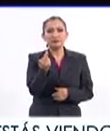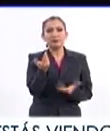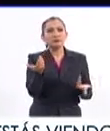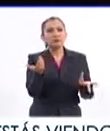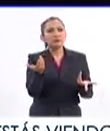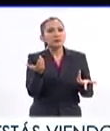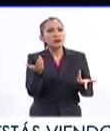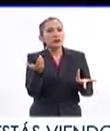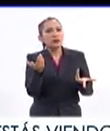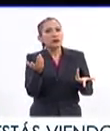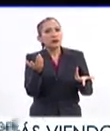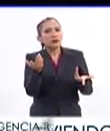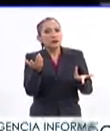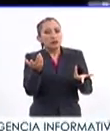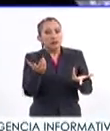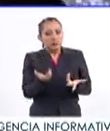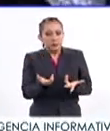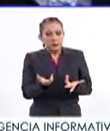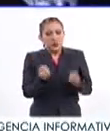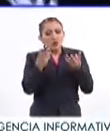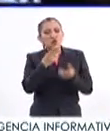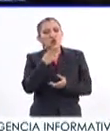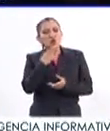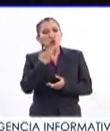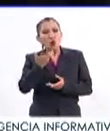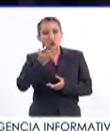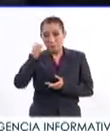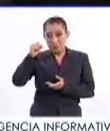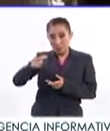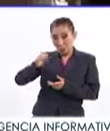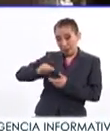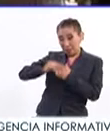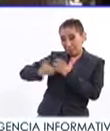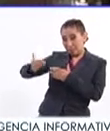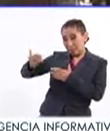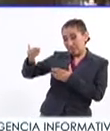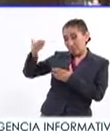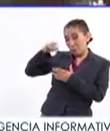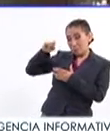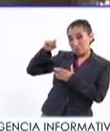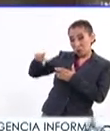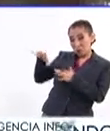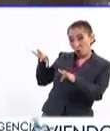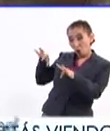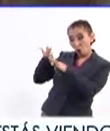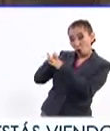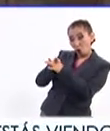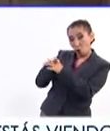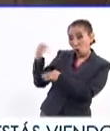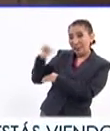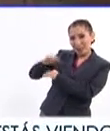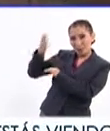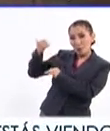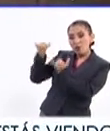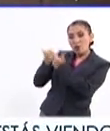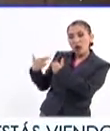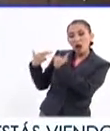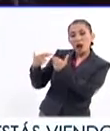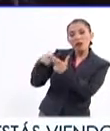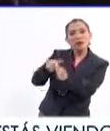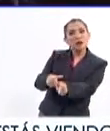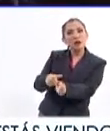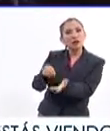¿qué tanto tenemos, qué tantos usos y costumbres, por decirlo de alguna forma, tenemos en la actualidad de lo